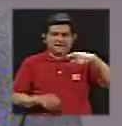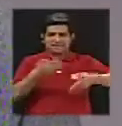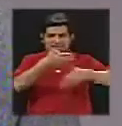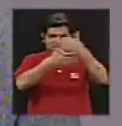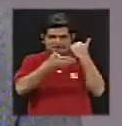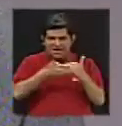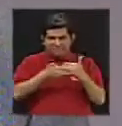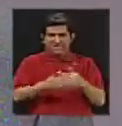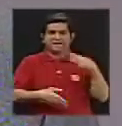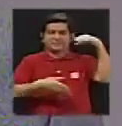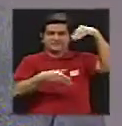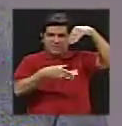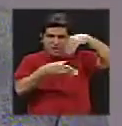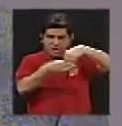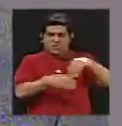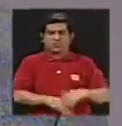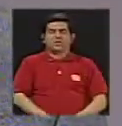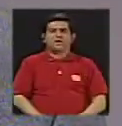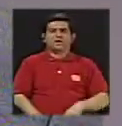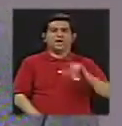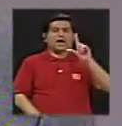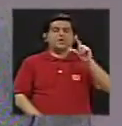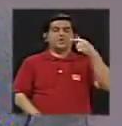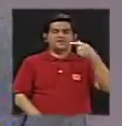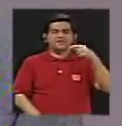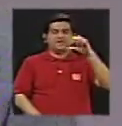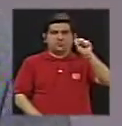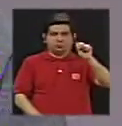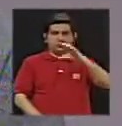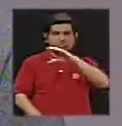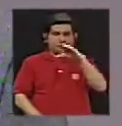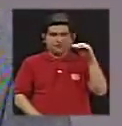que habían incluido a don Guillermo Solís y a